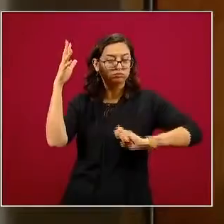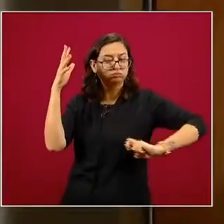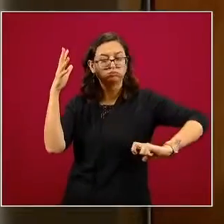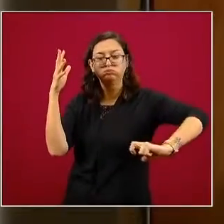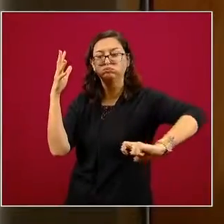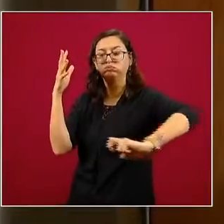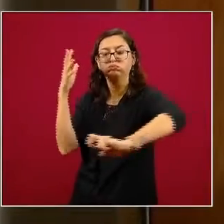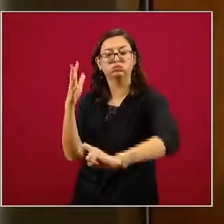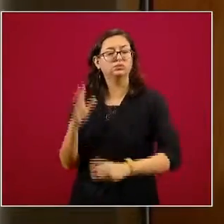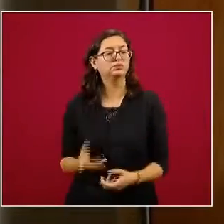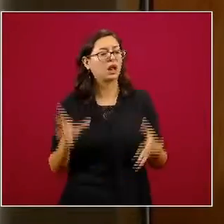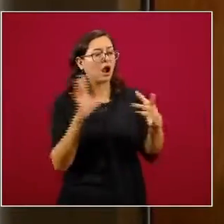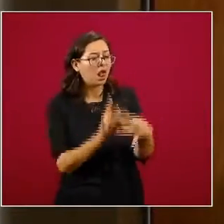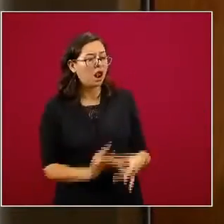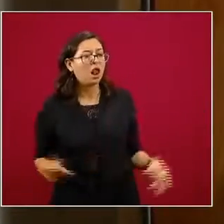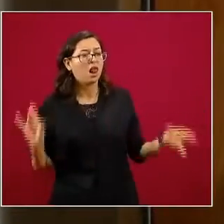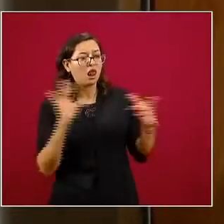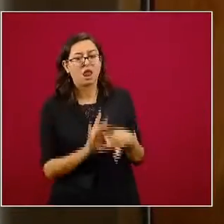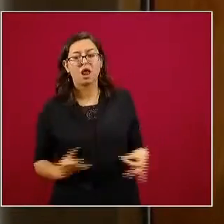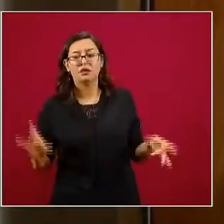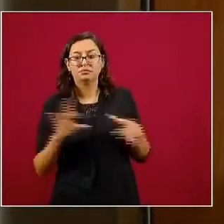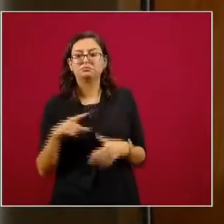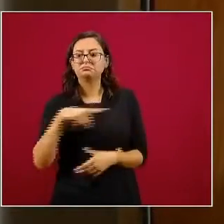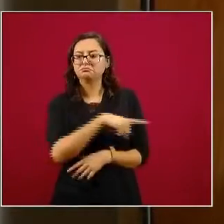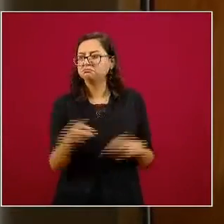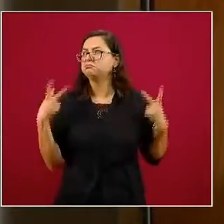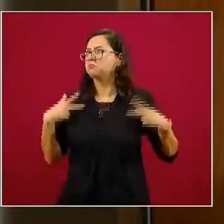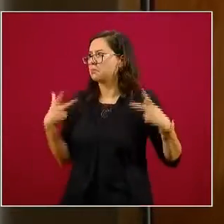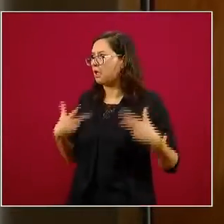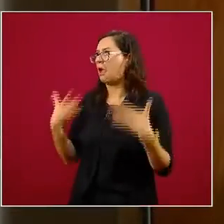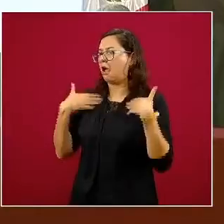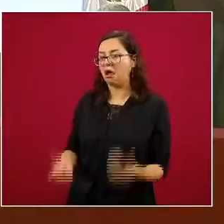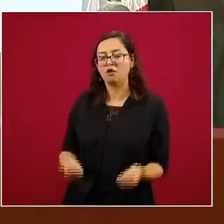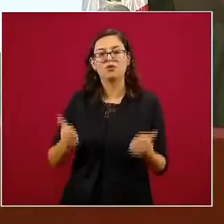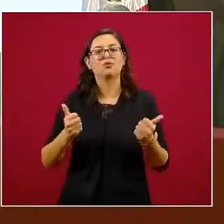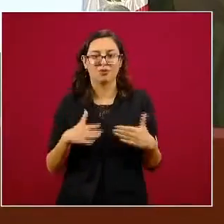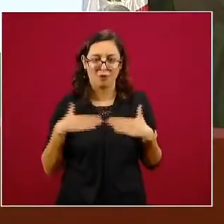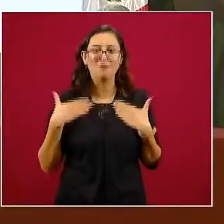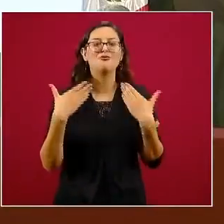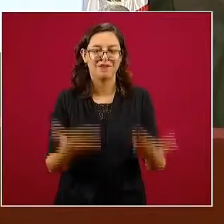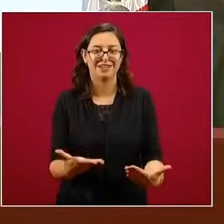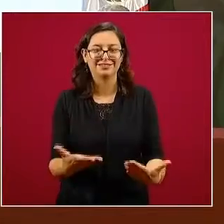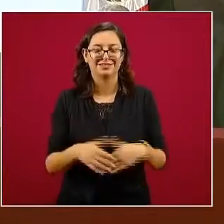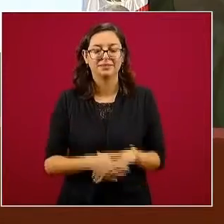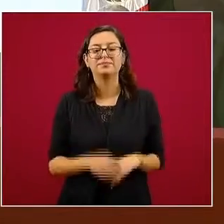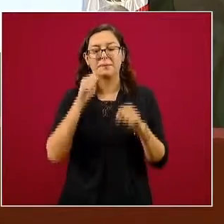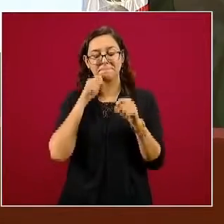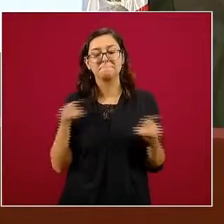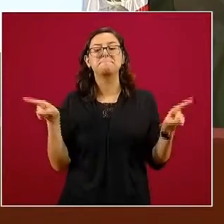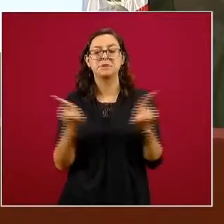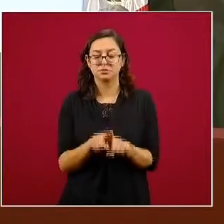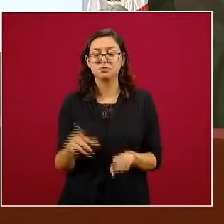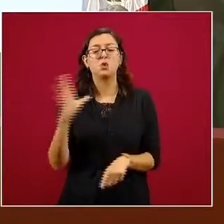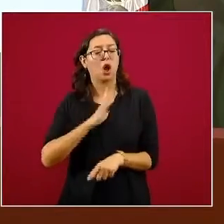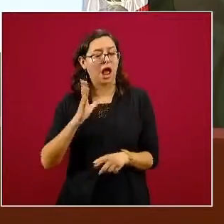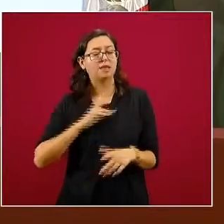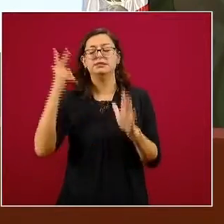el programa y hoy tiene presencia en 19 estados. La buena noticia es que uno de esos estados es Puebla. En la